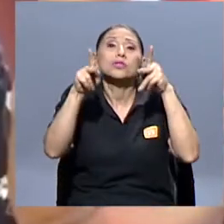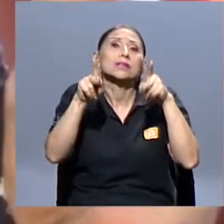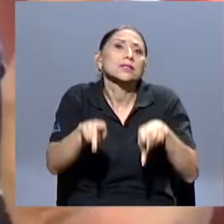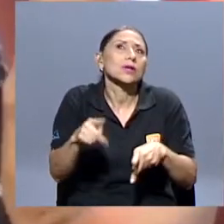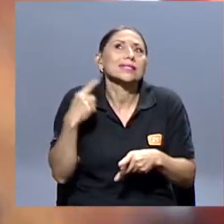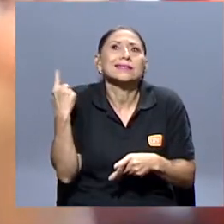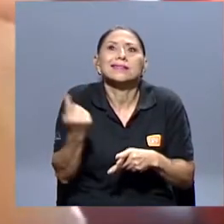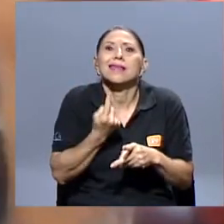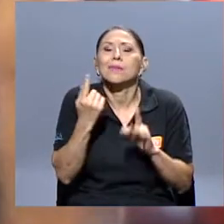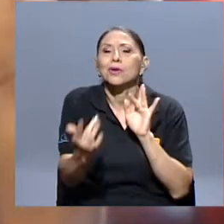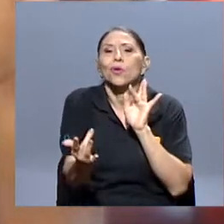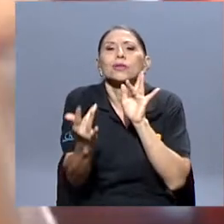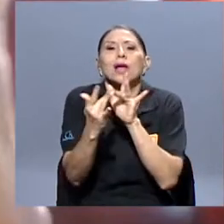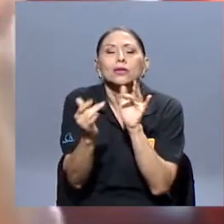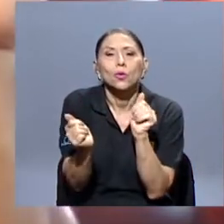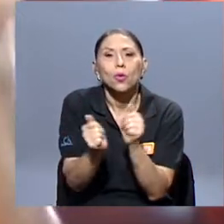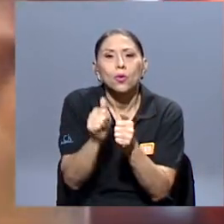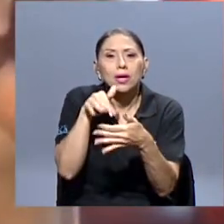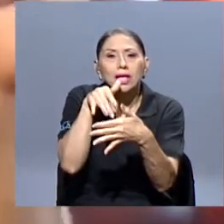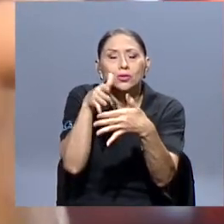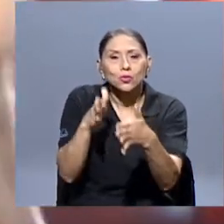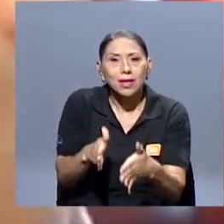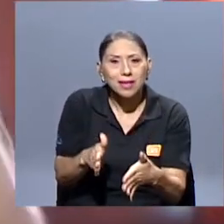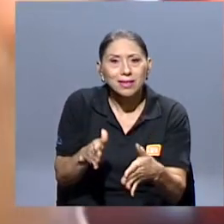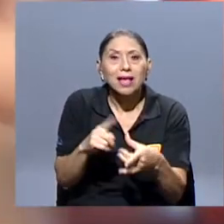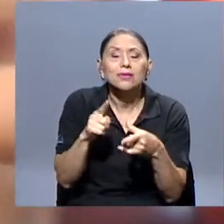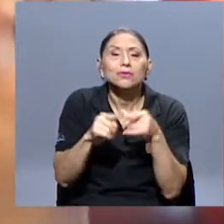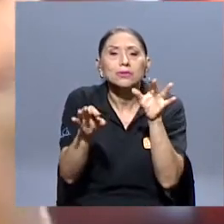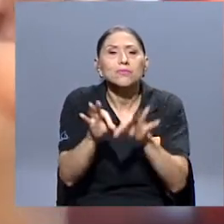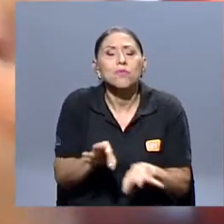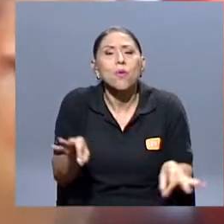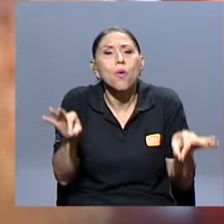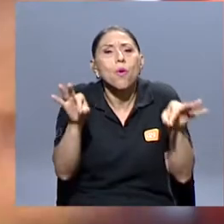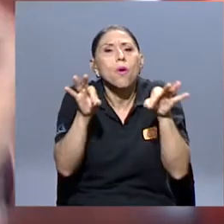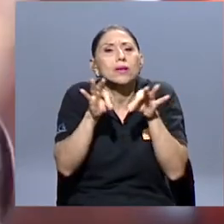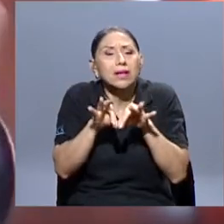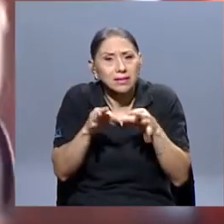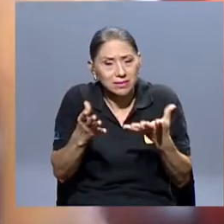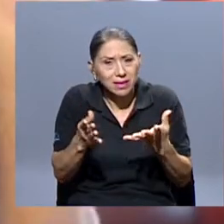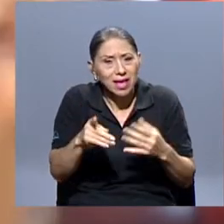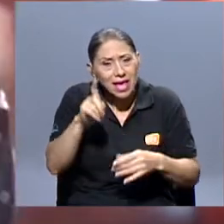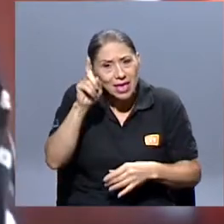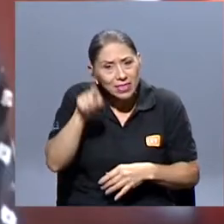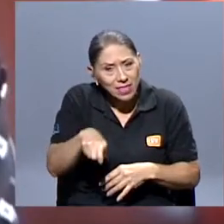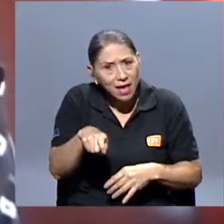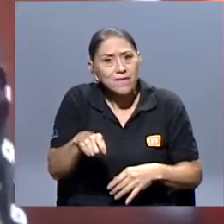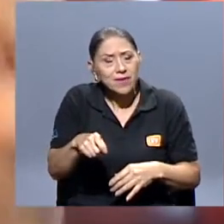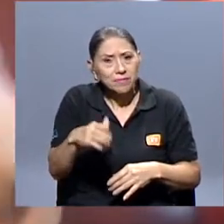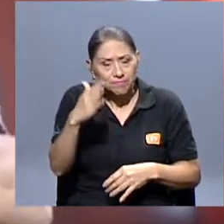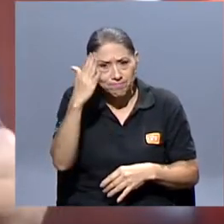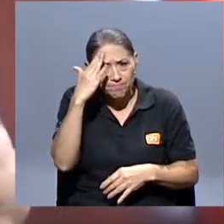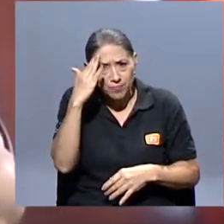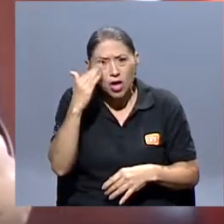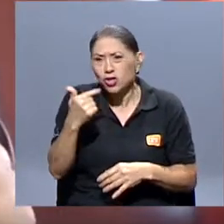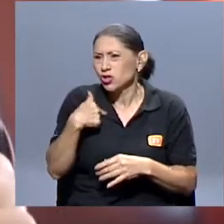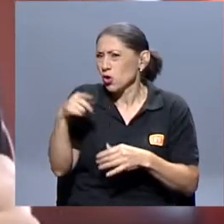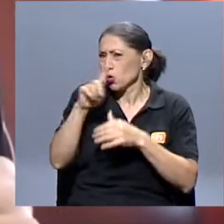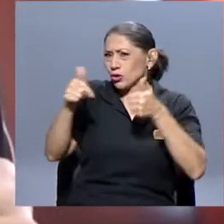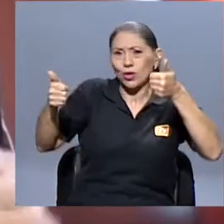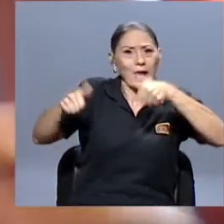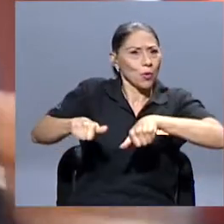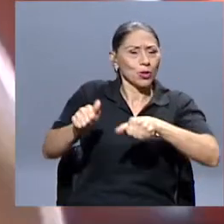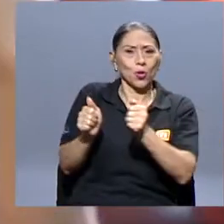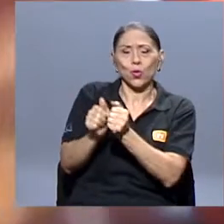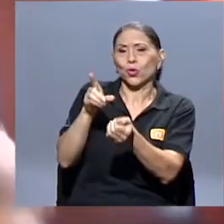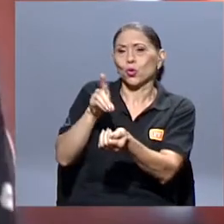estudiante, ¿verdad? Y por eso es importante que no se puede descartar. Yo estoy en desacuerdo en eso con el doctor Luis Rosero,